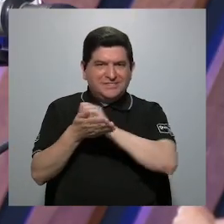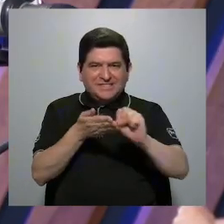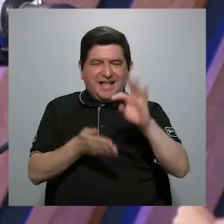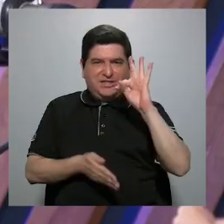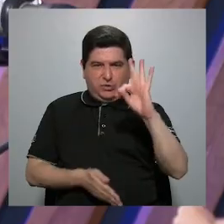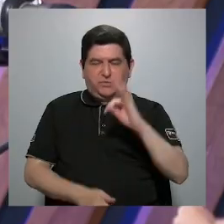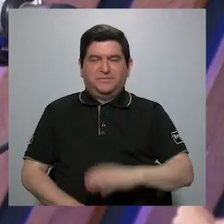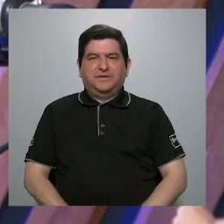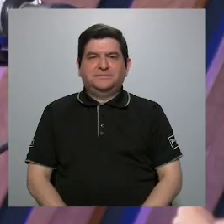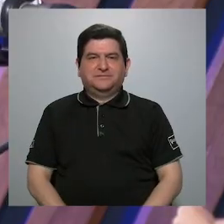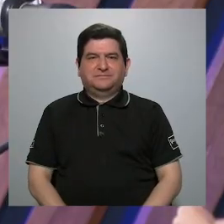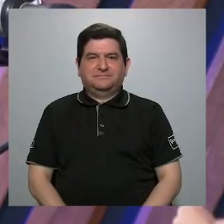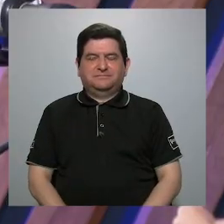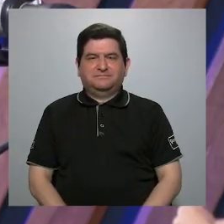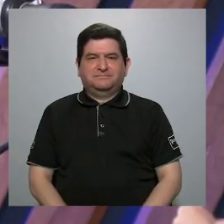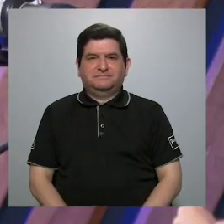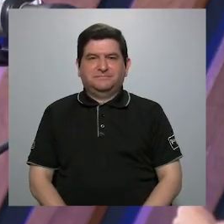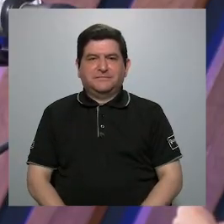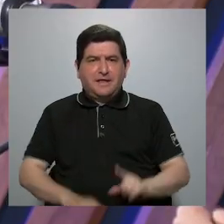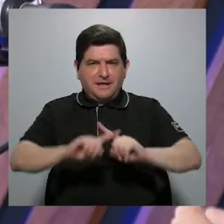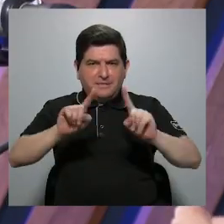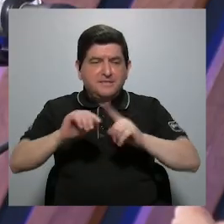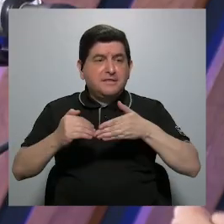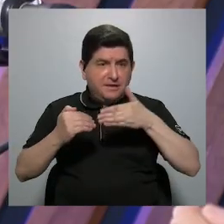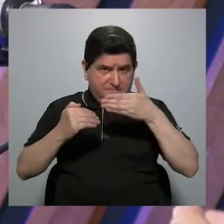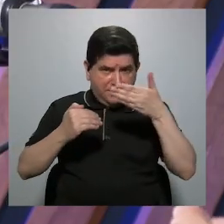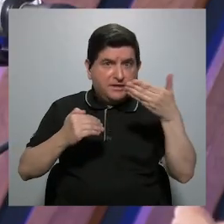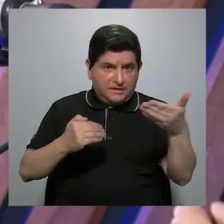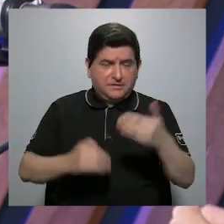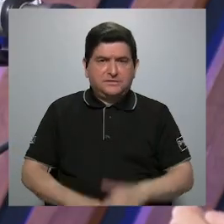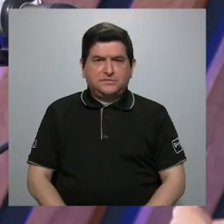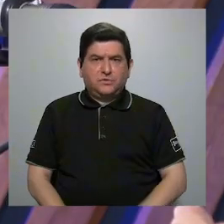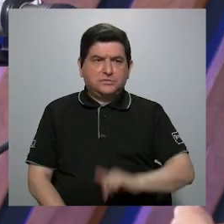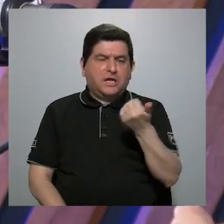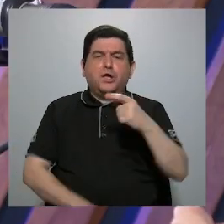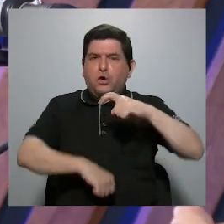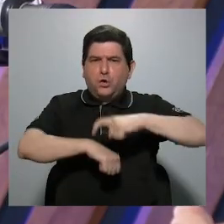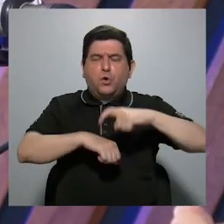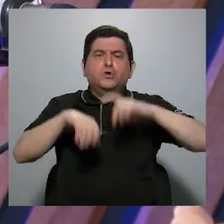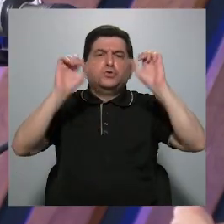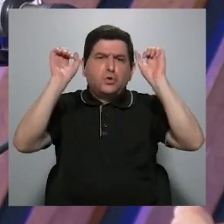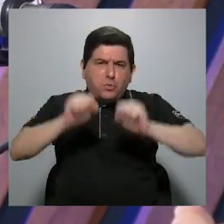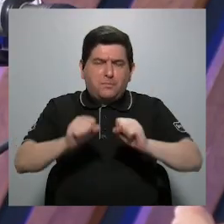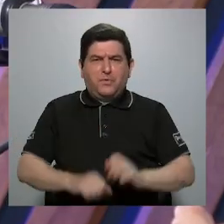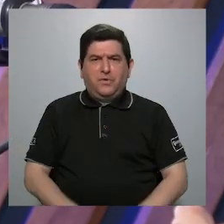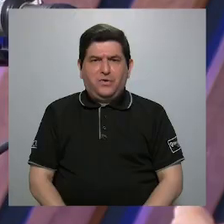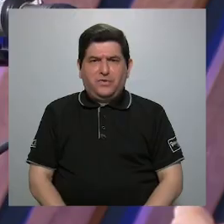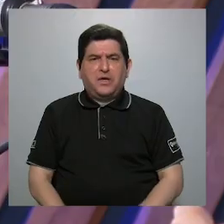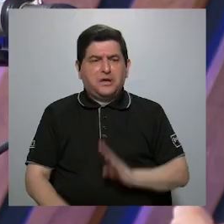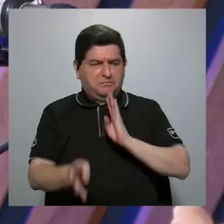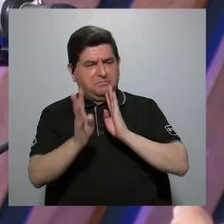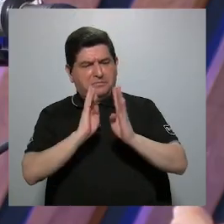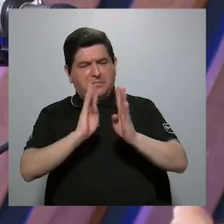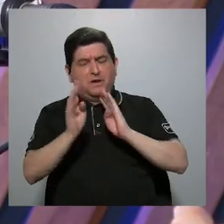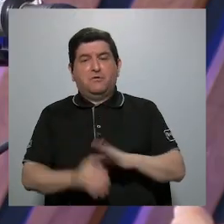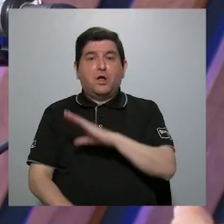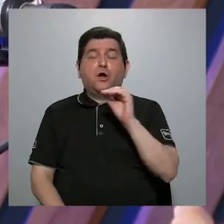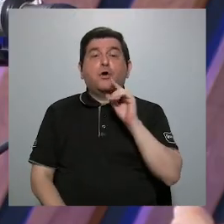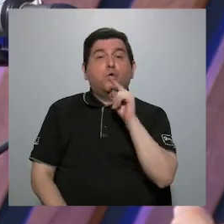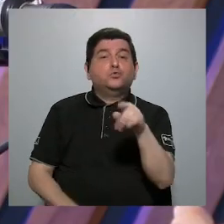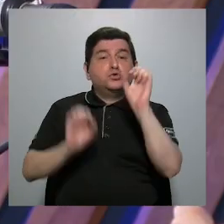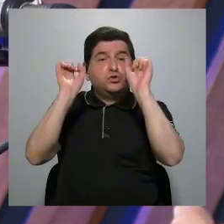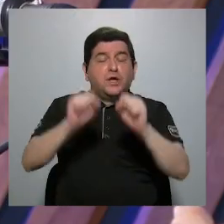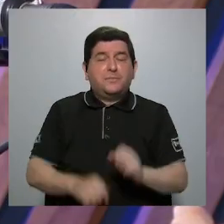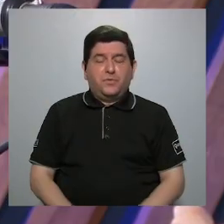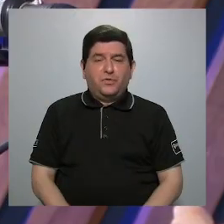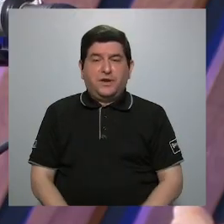de Santo Tomás, sino muchas otras cosas que en otra oportunidad podríamos conversar, o